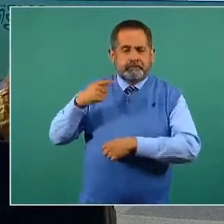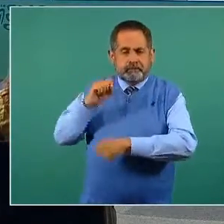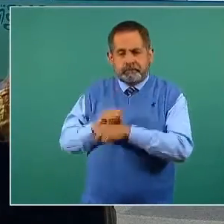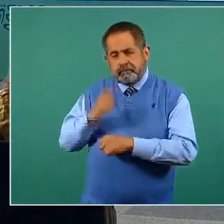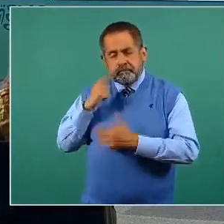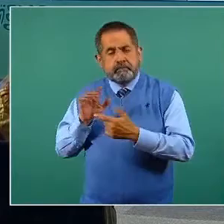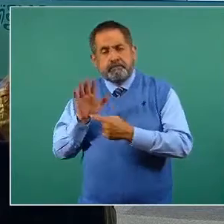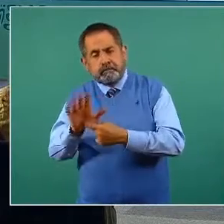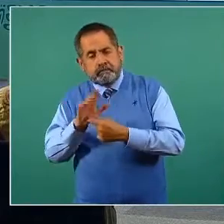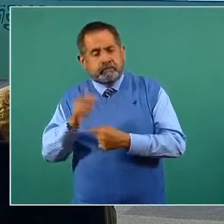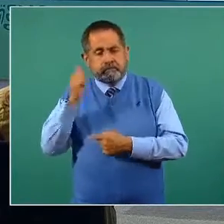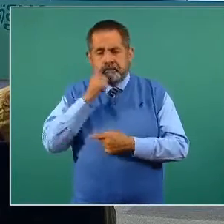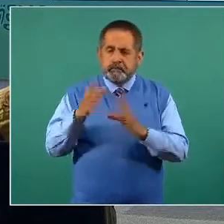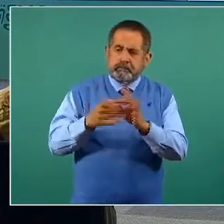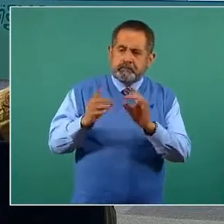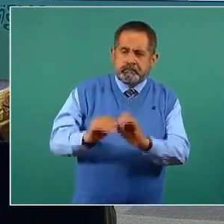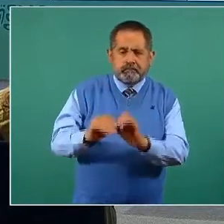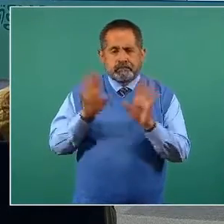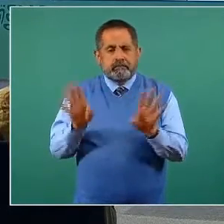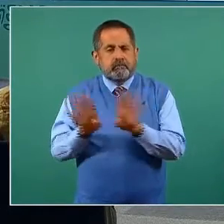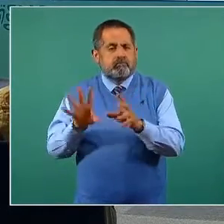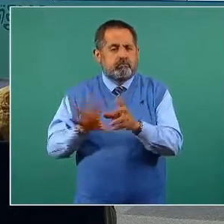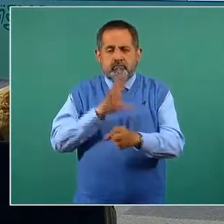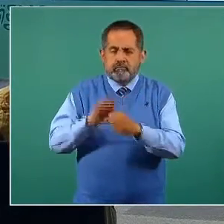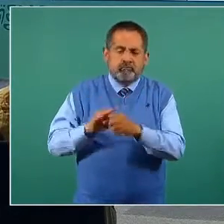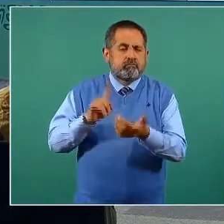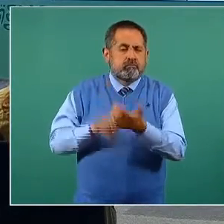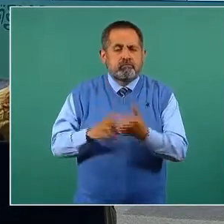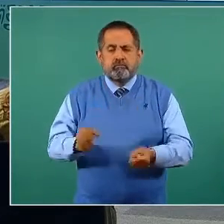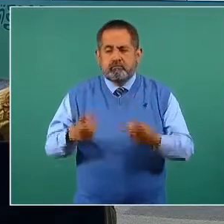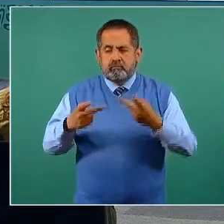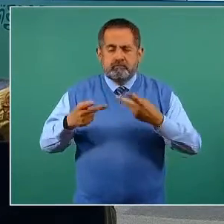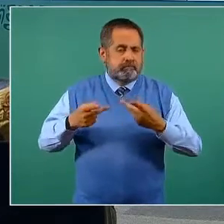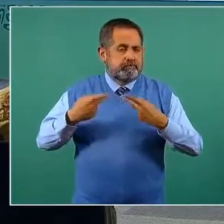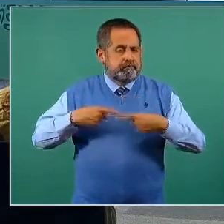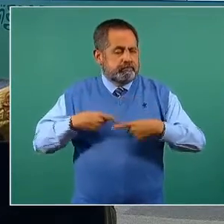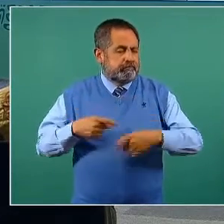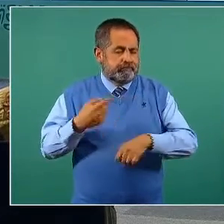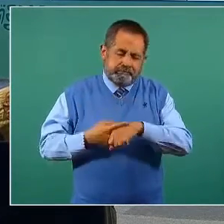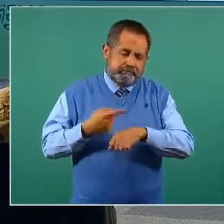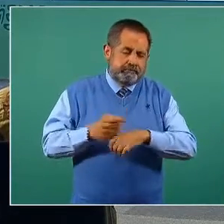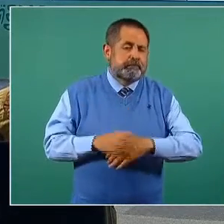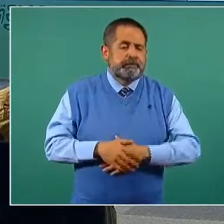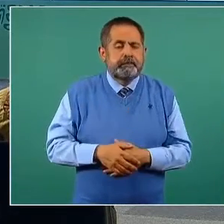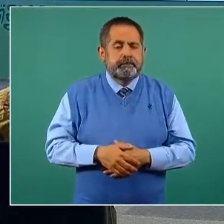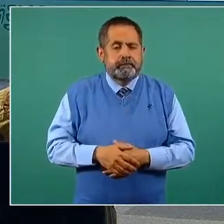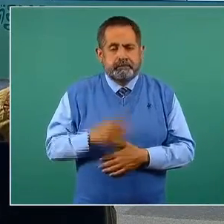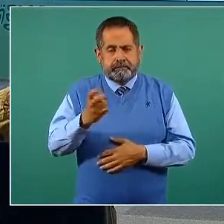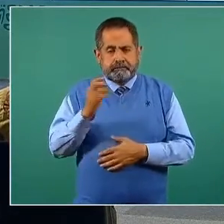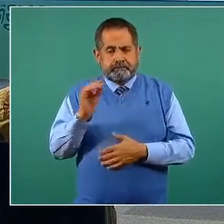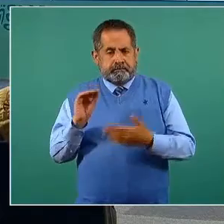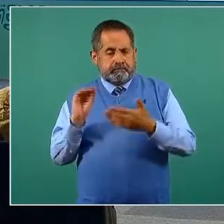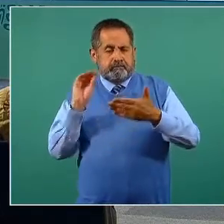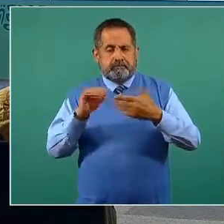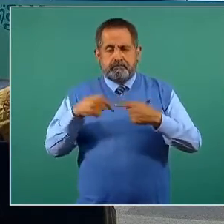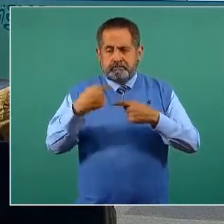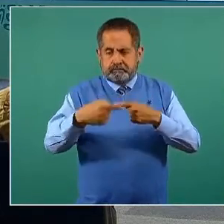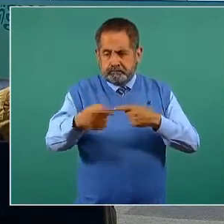poder tener siempre la perspectiva completa de esta información. Entonces son elementos que vamos a estar integrando en